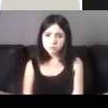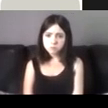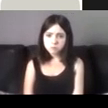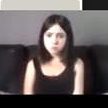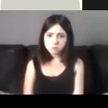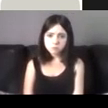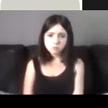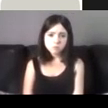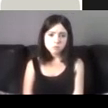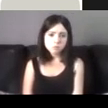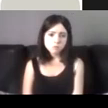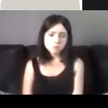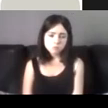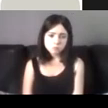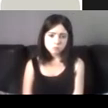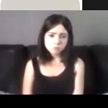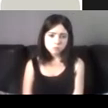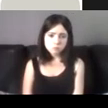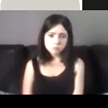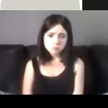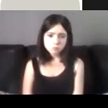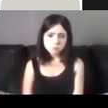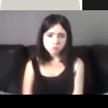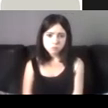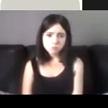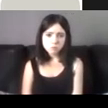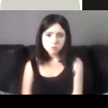nos contextualiza, cierto, y nos hace pensar.